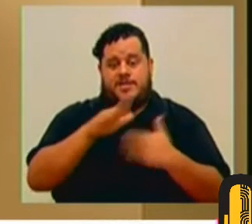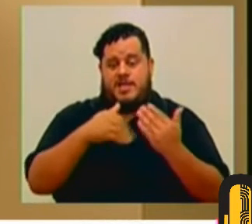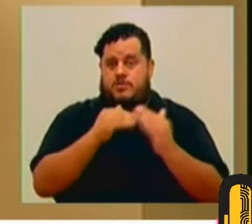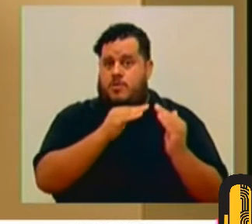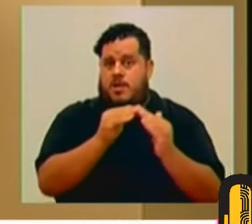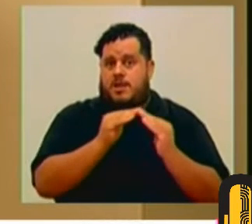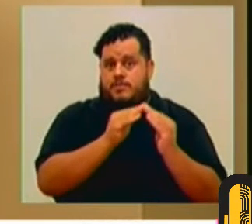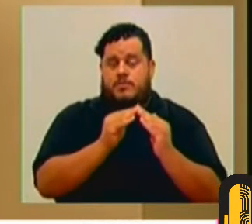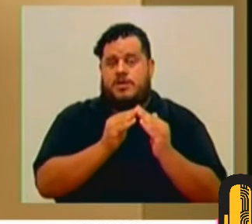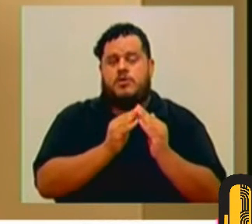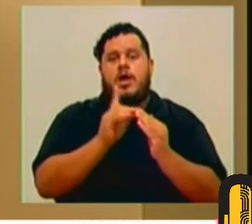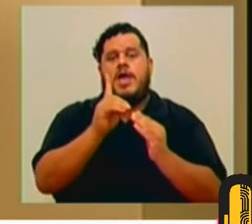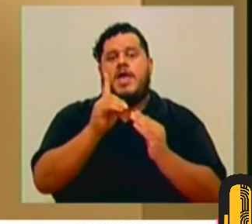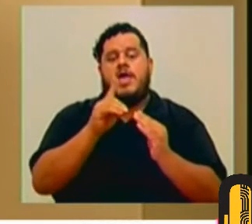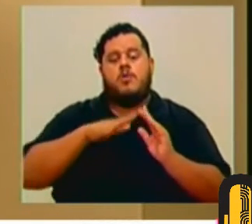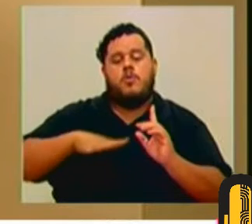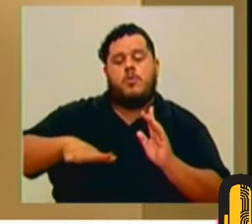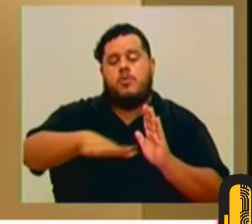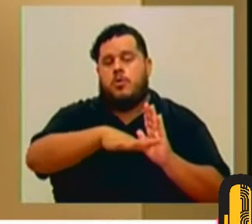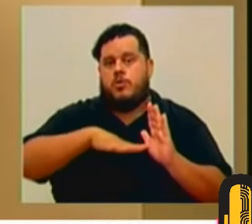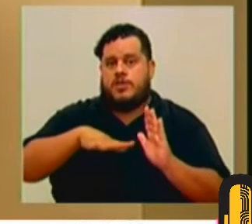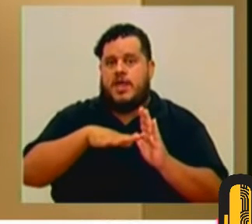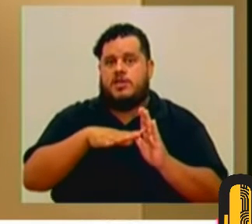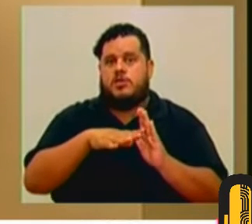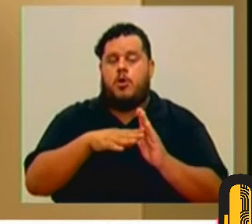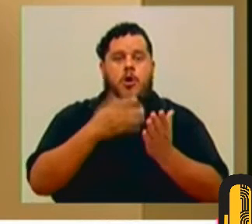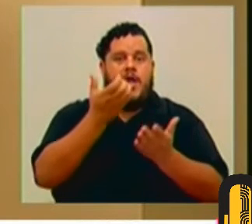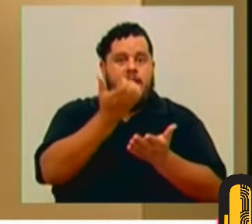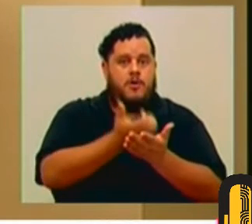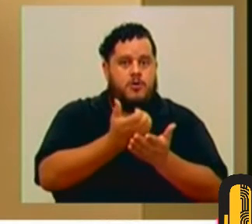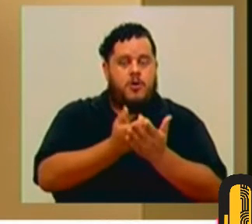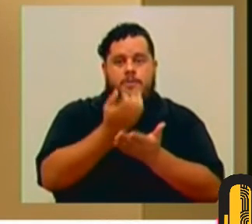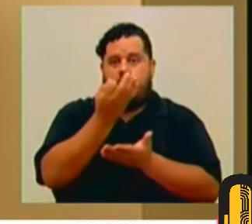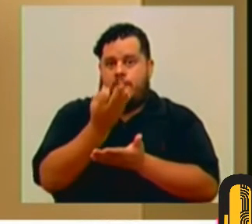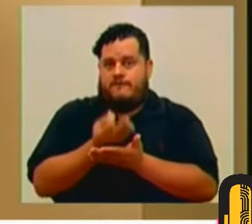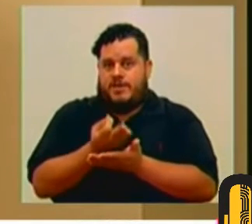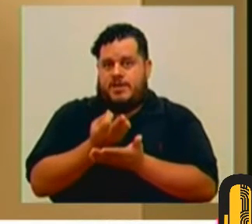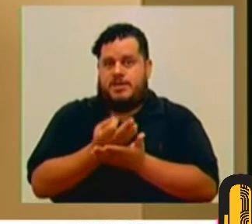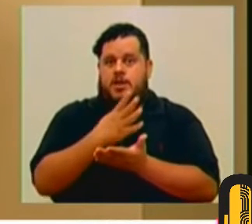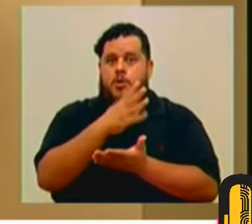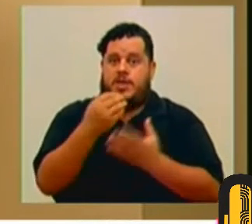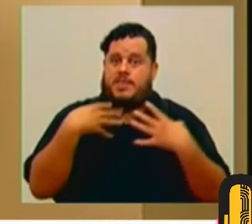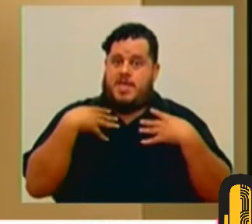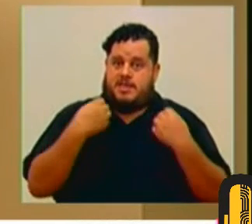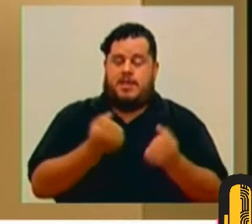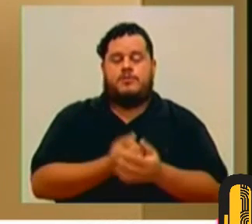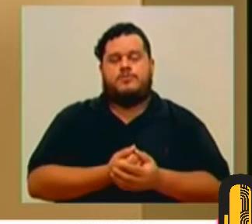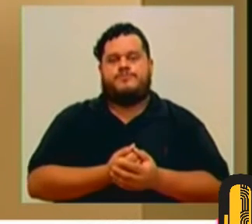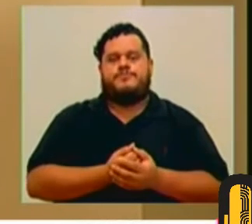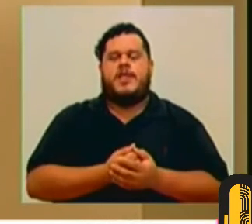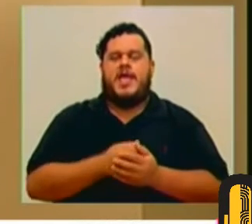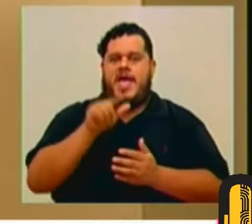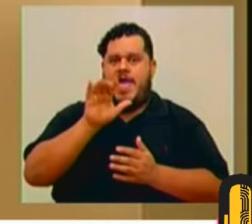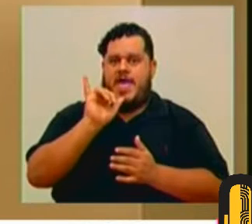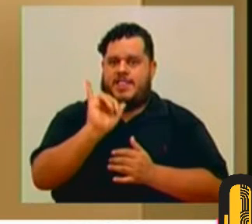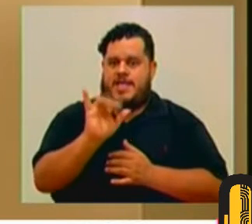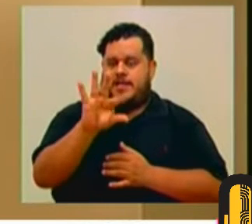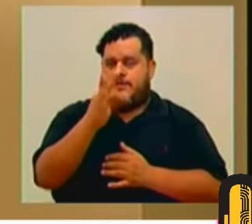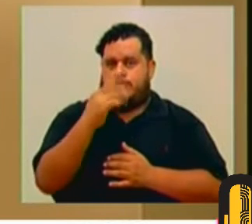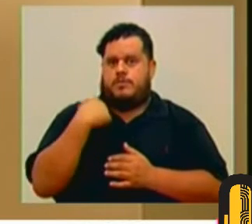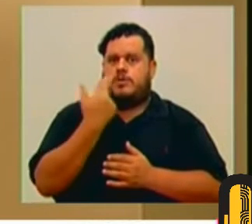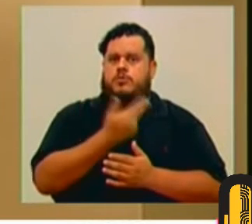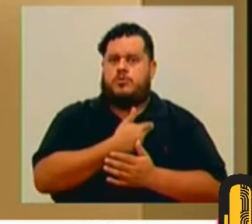contexto de crisis social, económica, financiera y de salud. De esta forma,